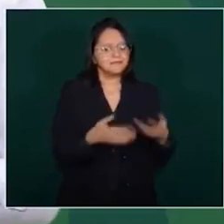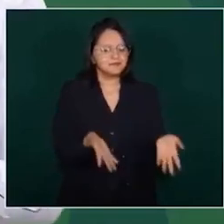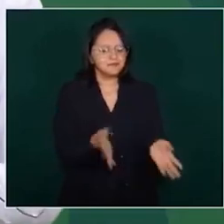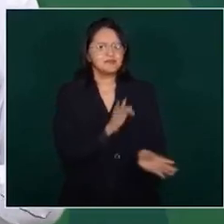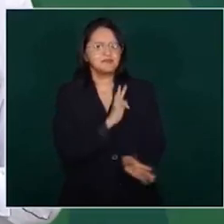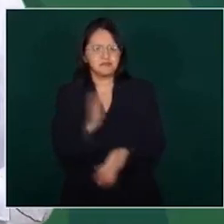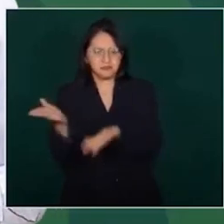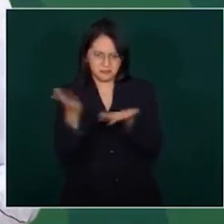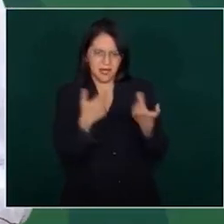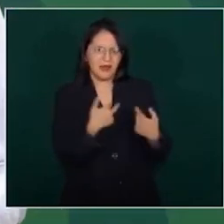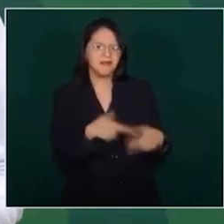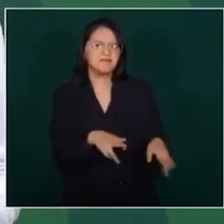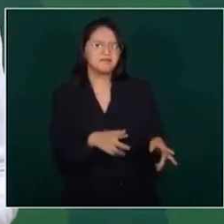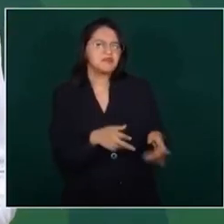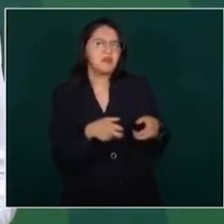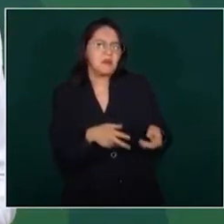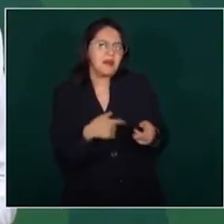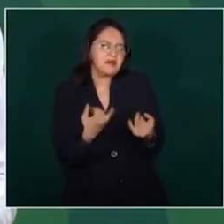recogiera